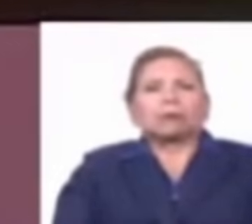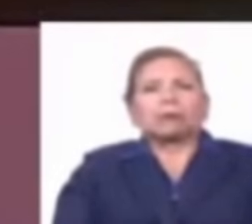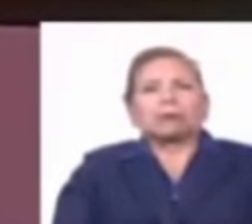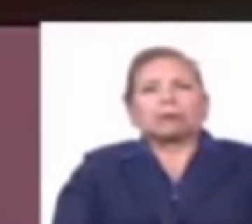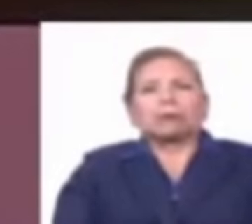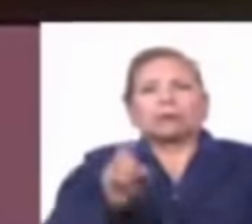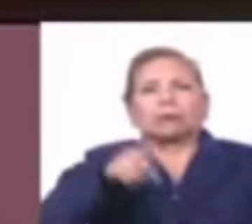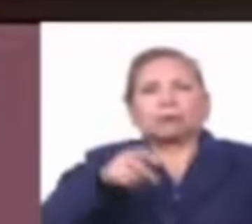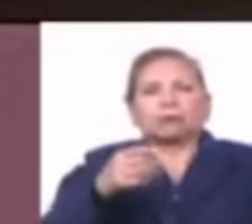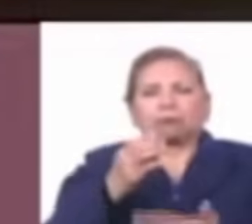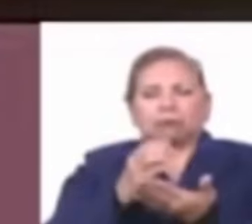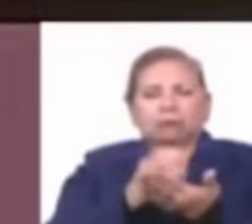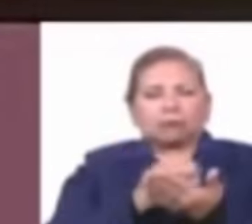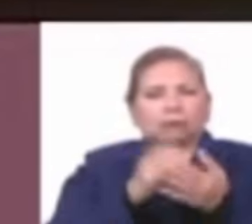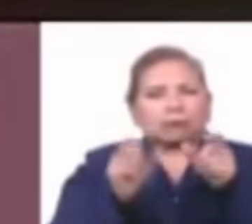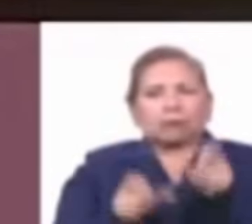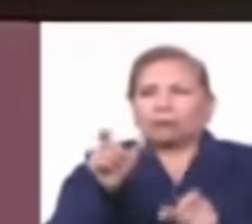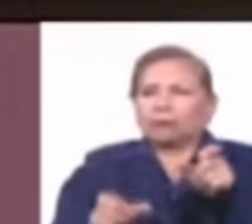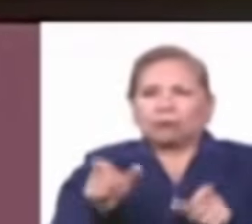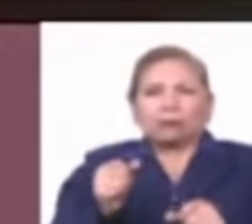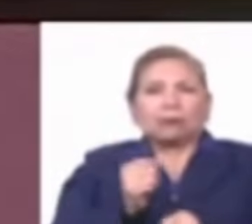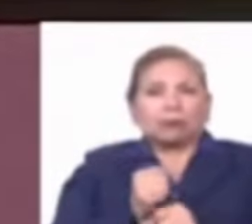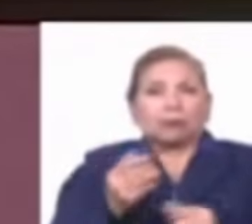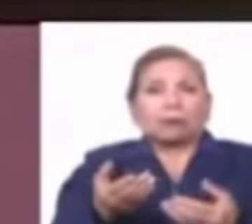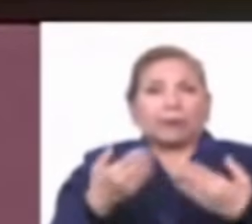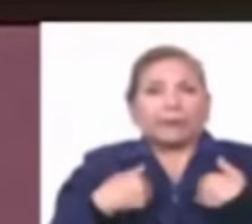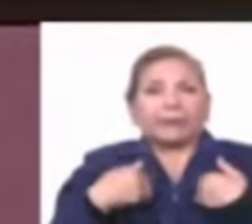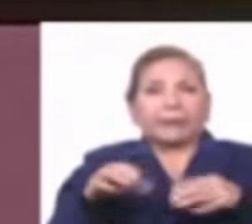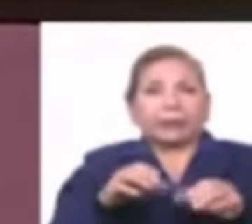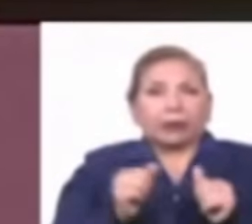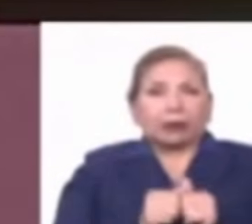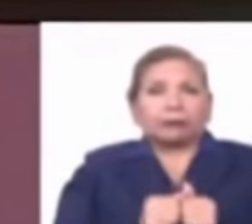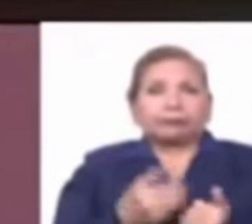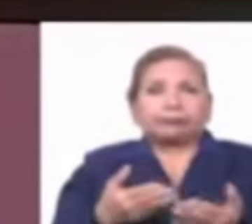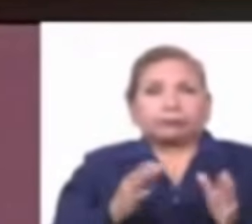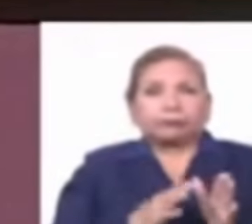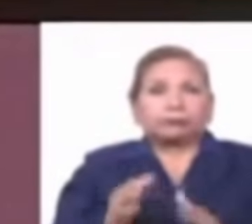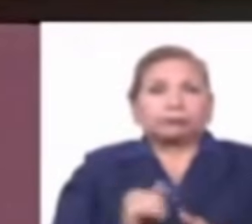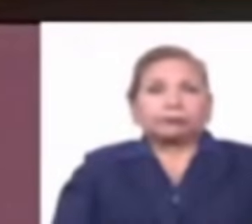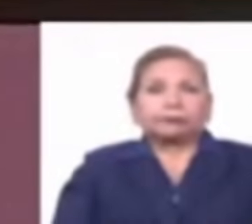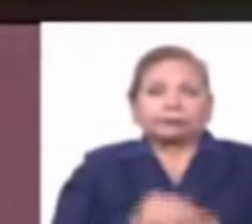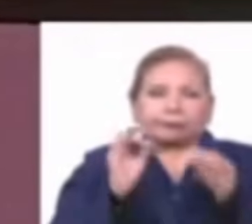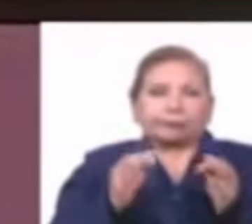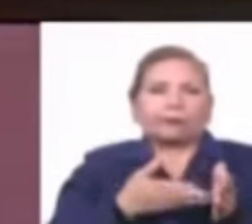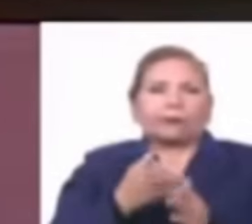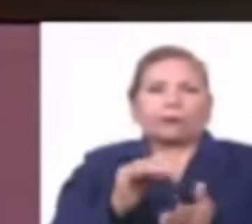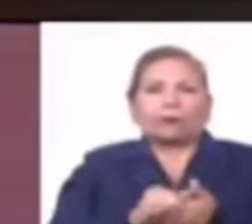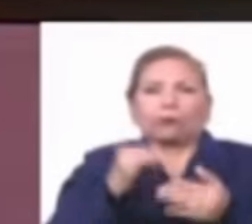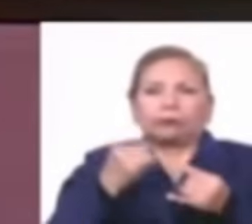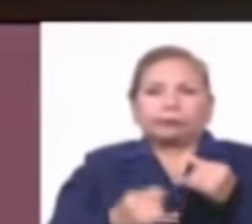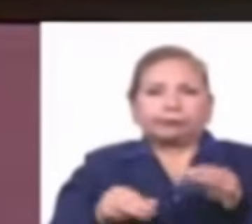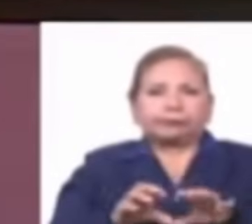que nos da economía que no lo aceptamos. Y no lo aceptamos porque incluso esa decisión es ilegal.